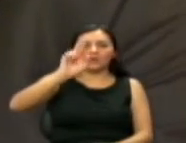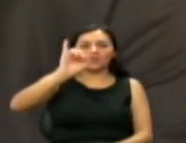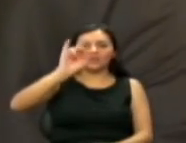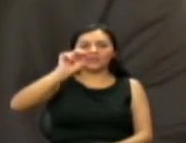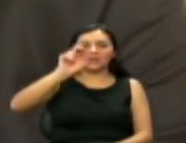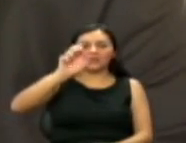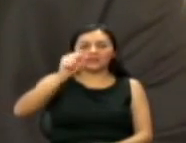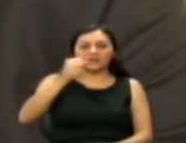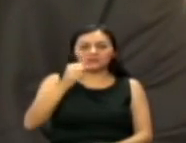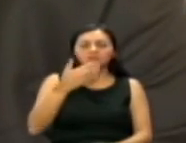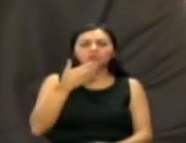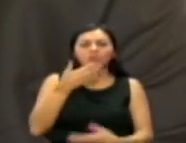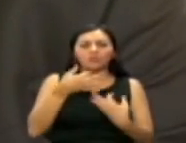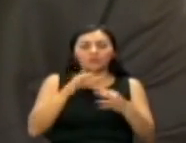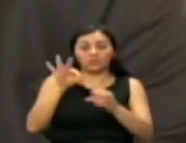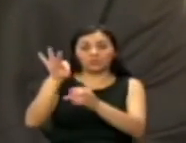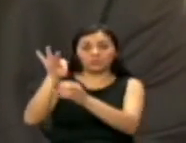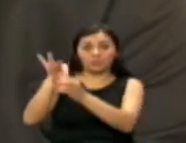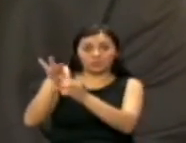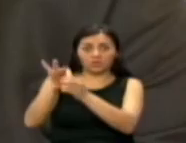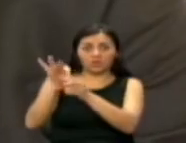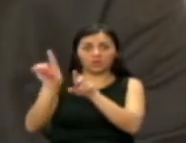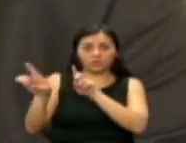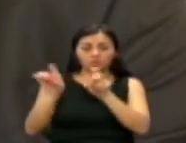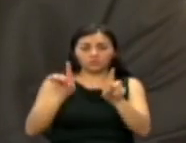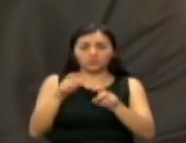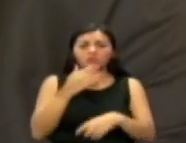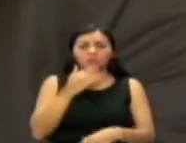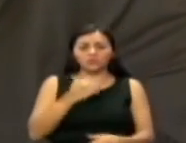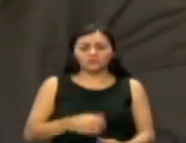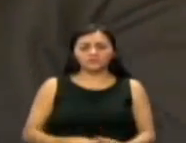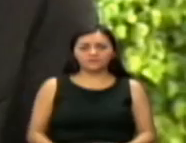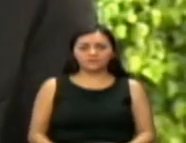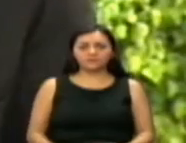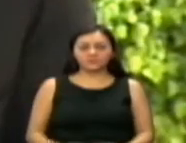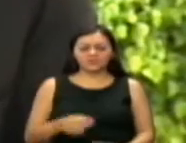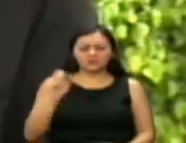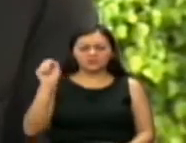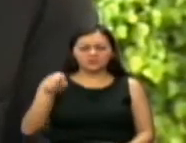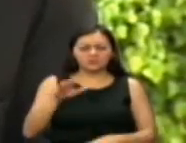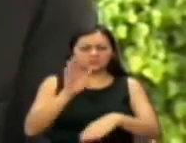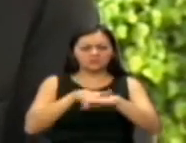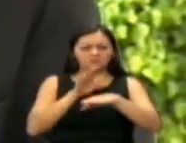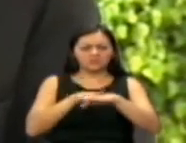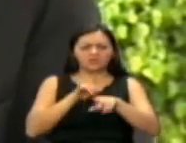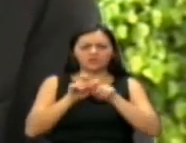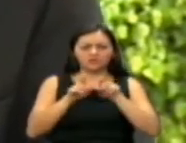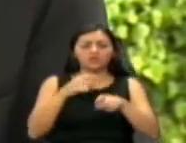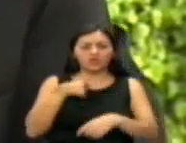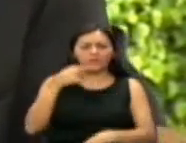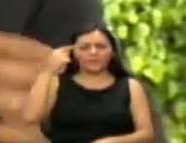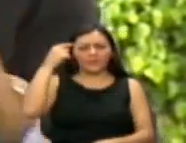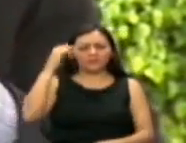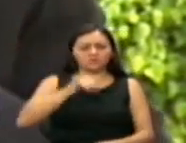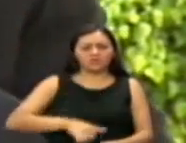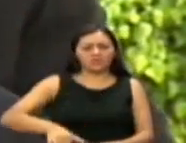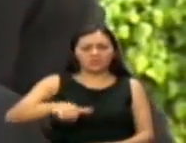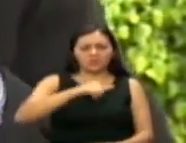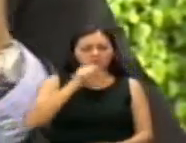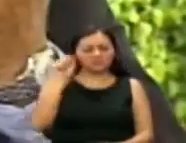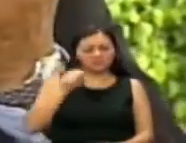parecer sería la única forma de llegar a un acuerdo, que sería a través de una consulta popular? Sí, se va a llamar a consulta popular, es la forma más democrática. O sea, miren,